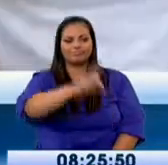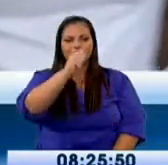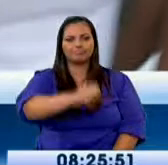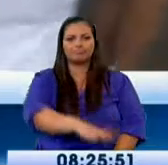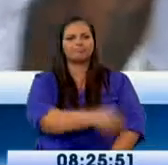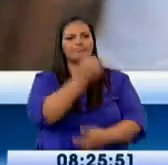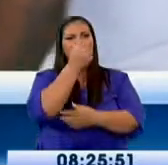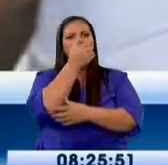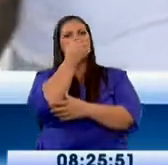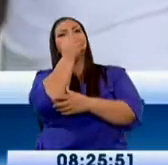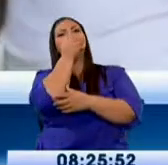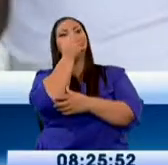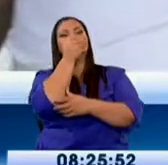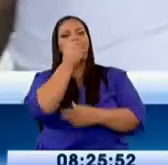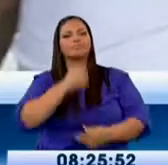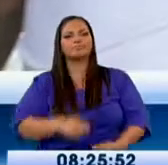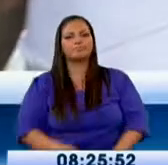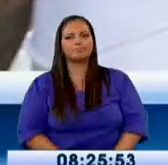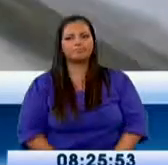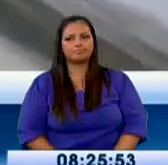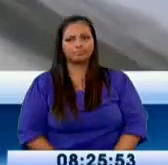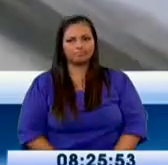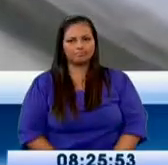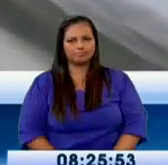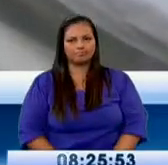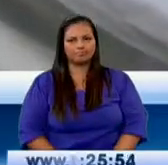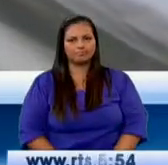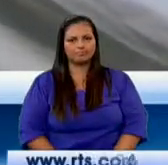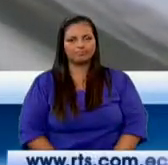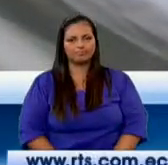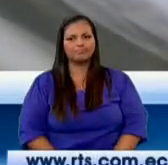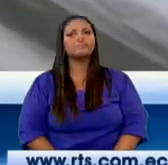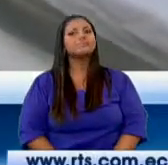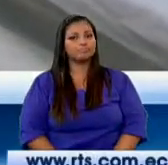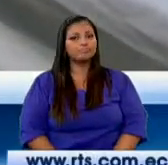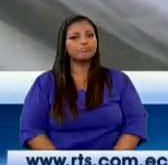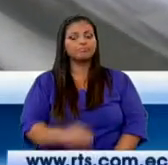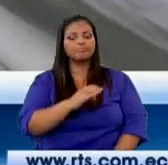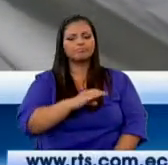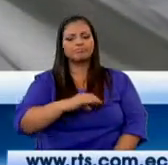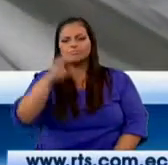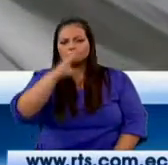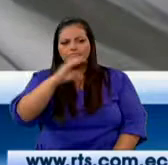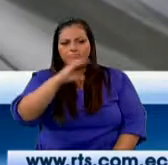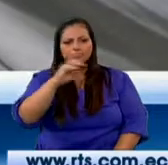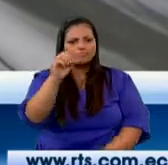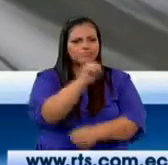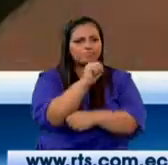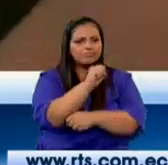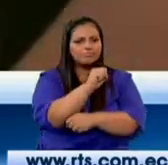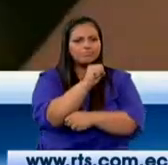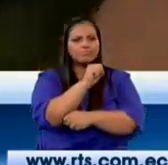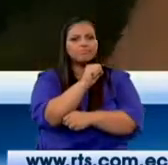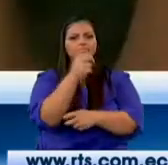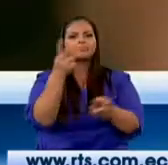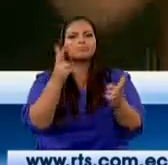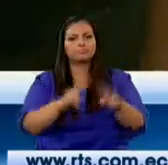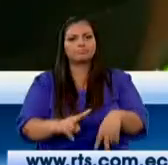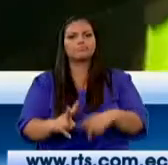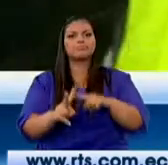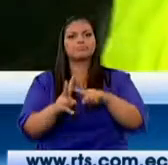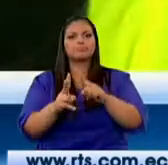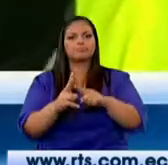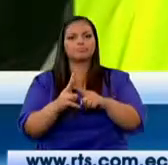modalidad de tipo secuestro exprés. Se logró la neutralización del vehículo y la detención de dos